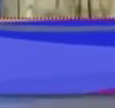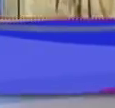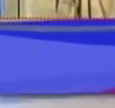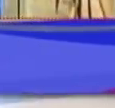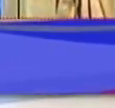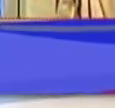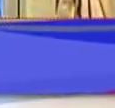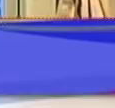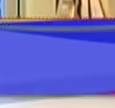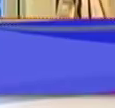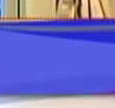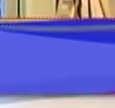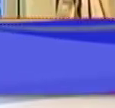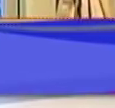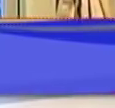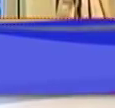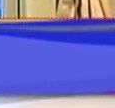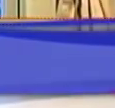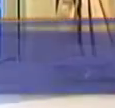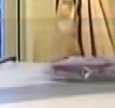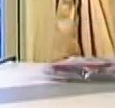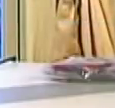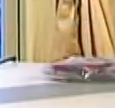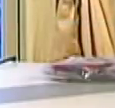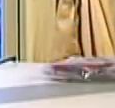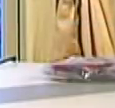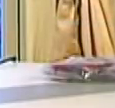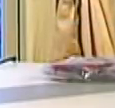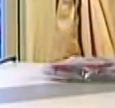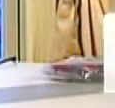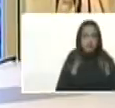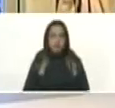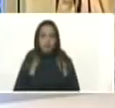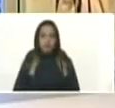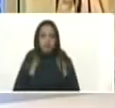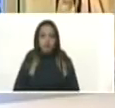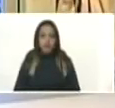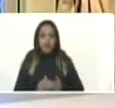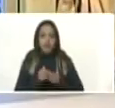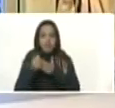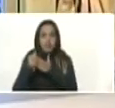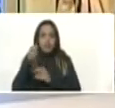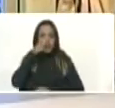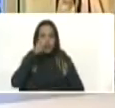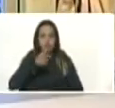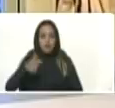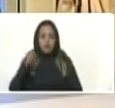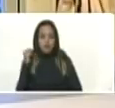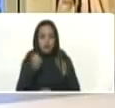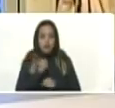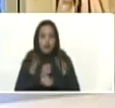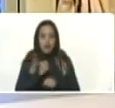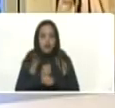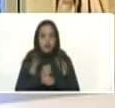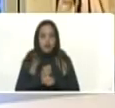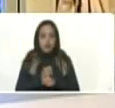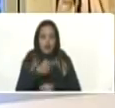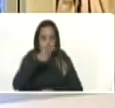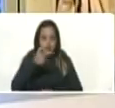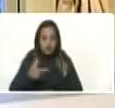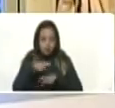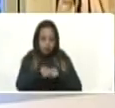tener traidores nunca. Un liderazgo integrado, el liderazgo del pueblo trabajador, de los campesinos, los